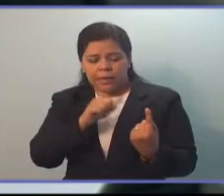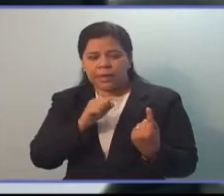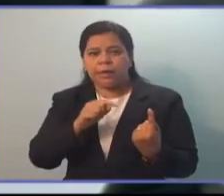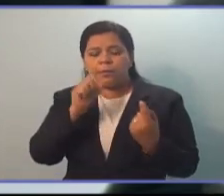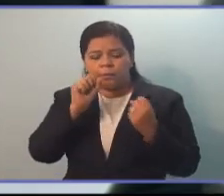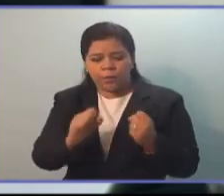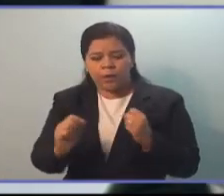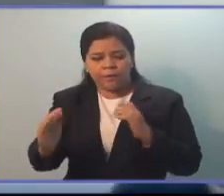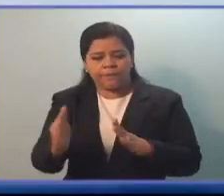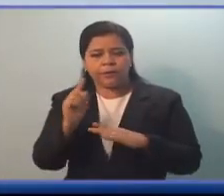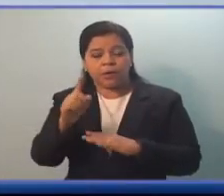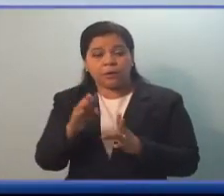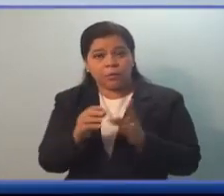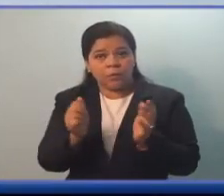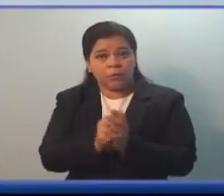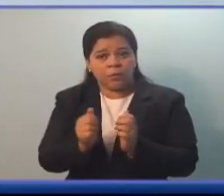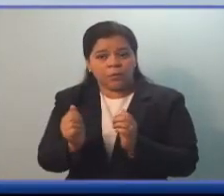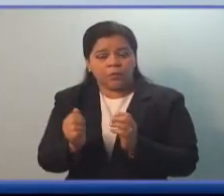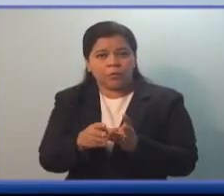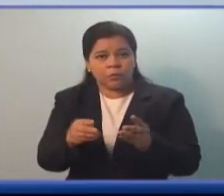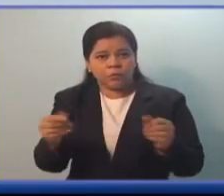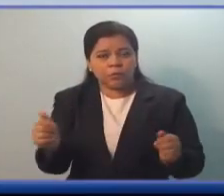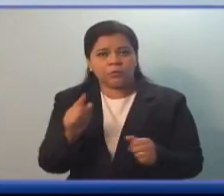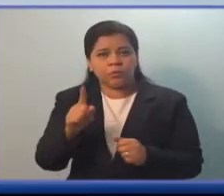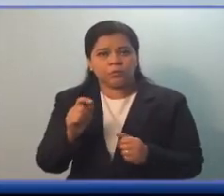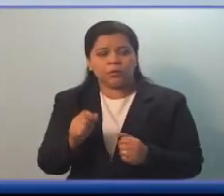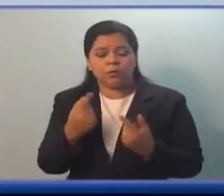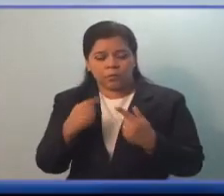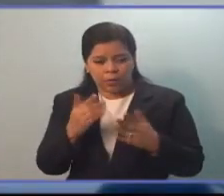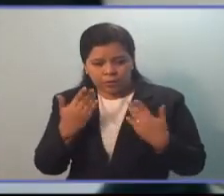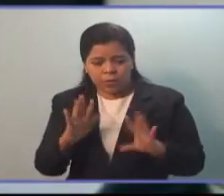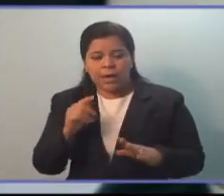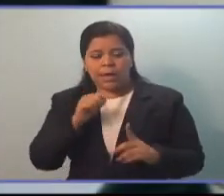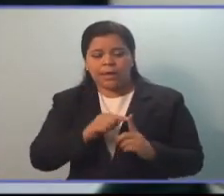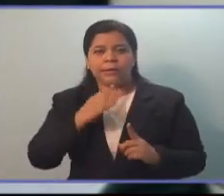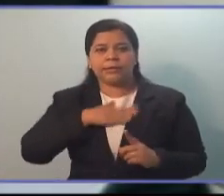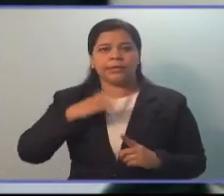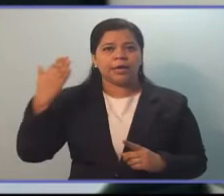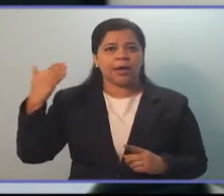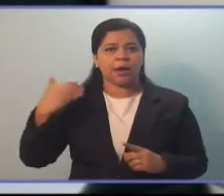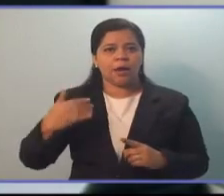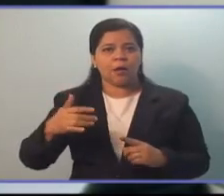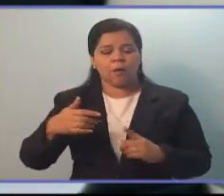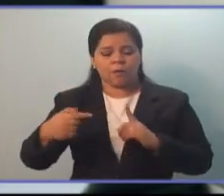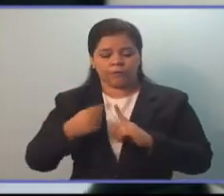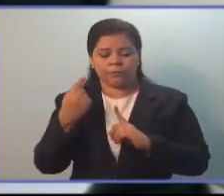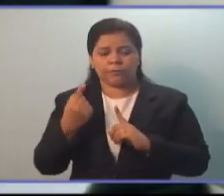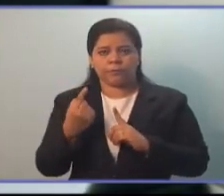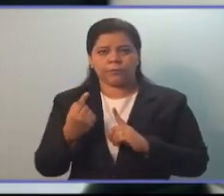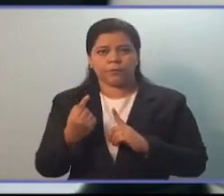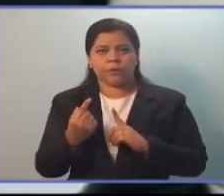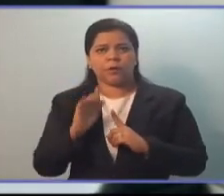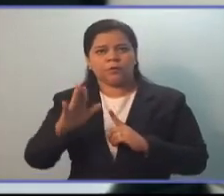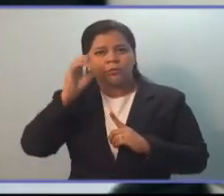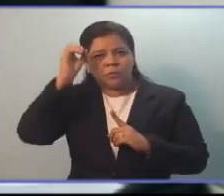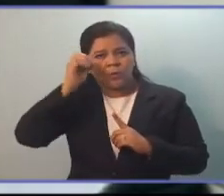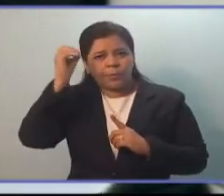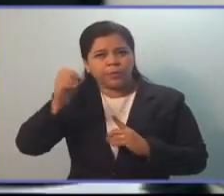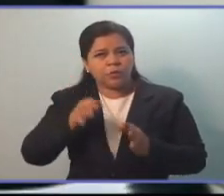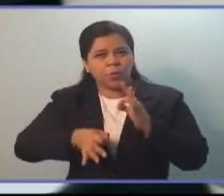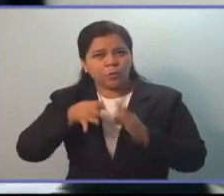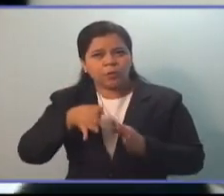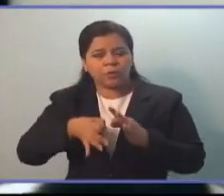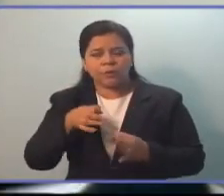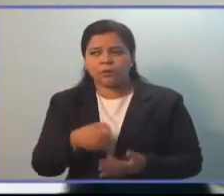ha tenido contacto previo con el objeto del proceso? Si alguien lo recusara, ¿cuál sería la posición jurídica al